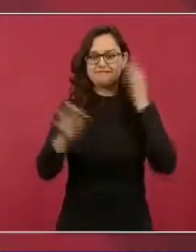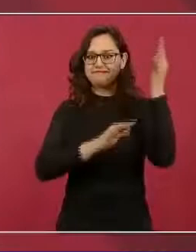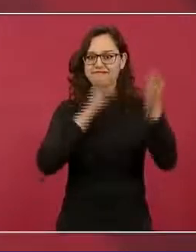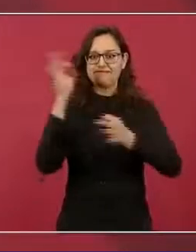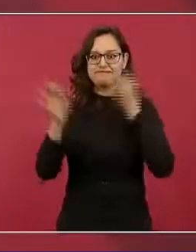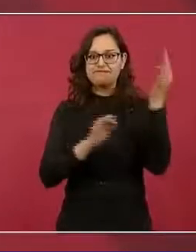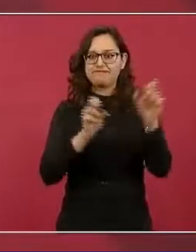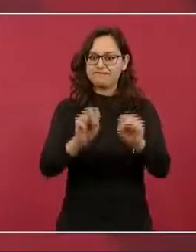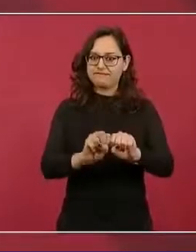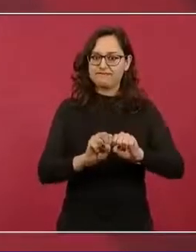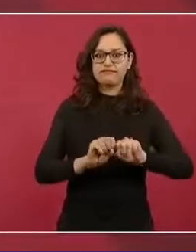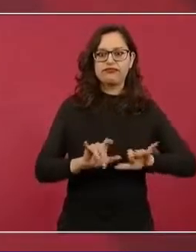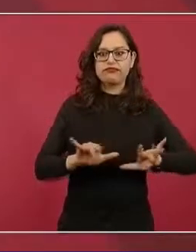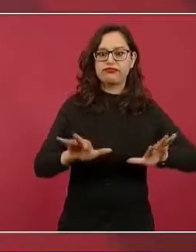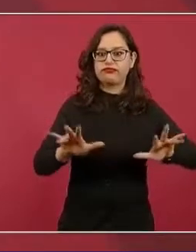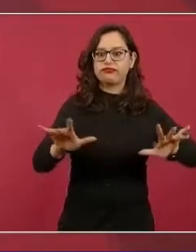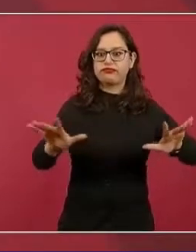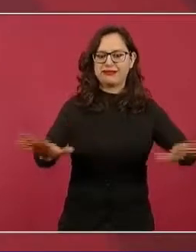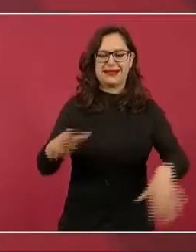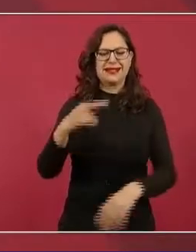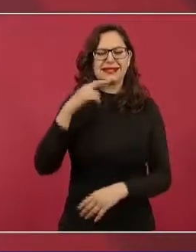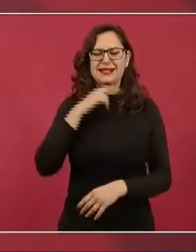escándalos